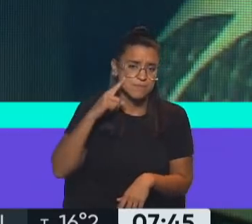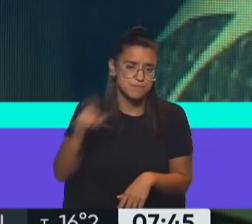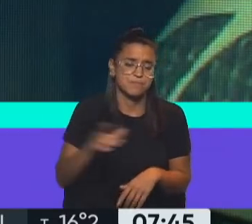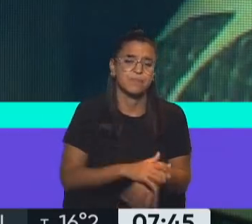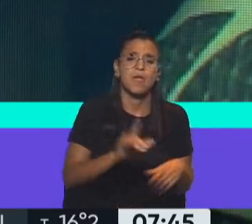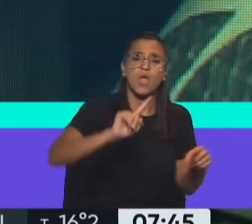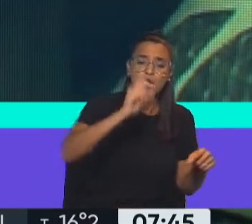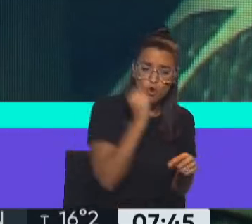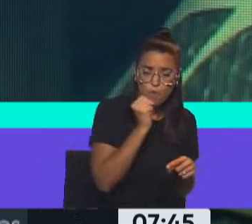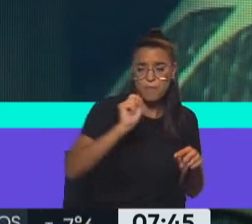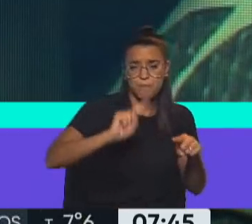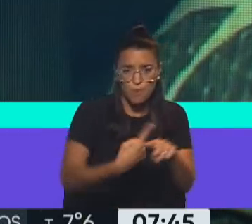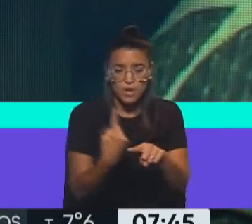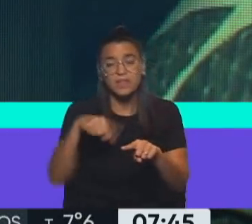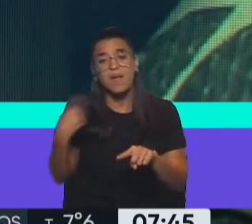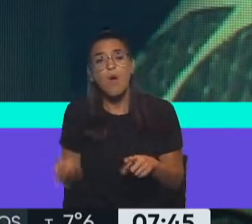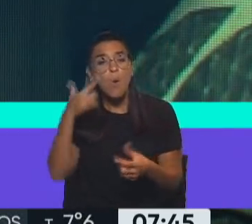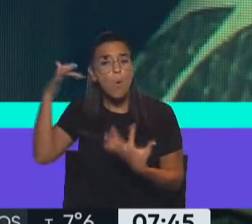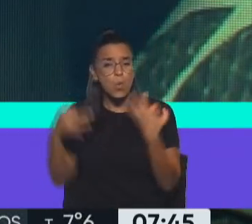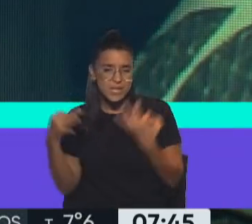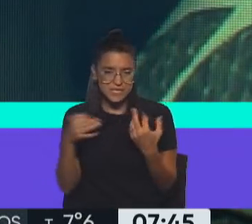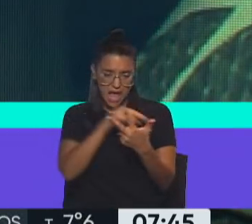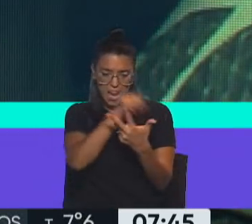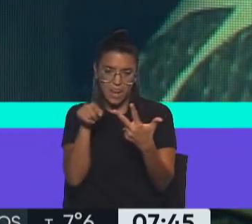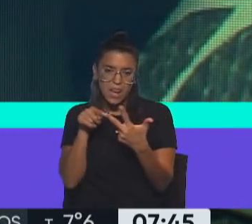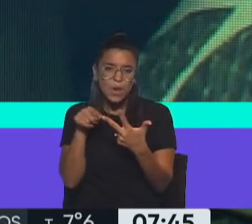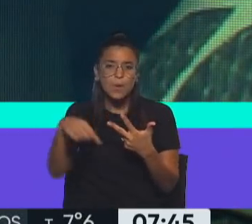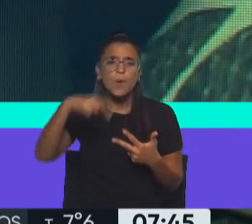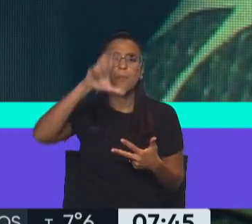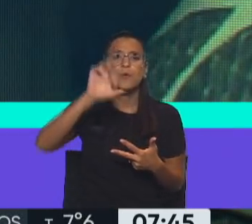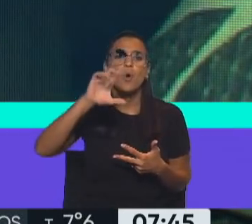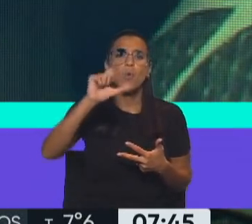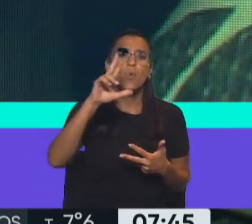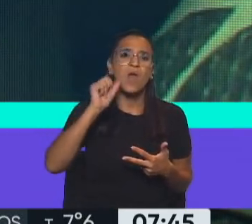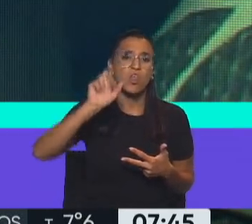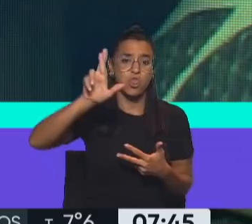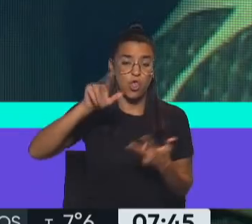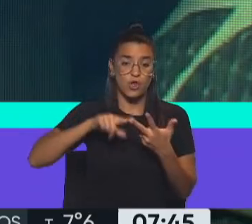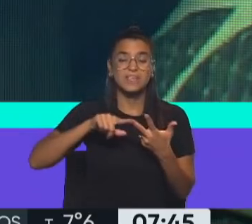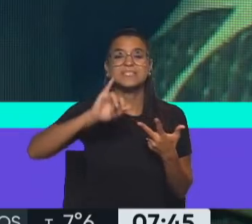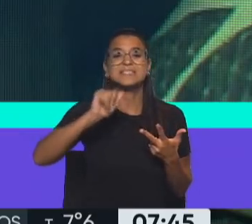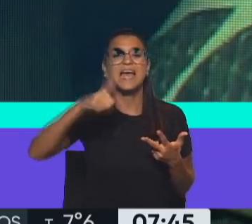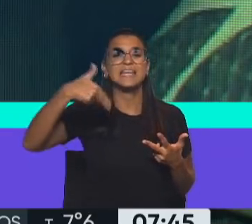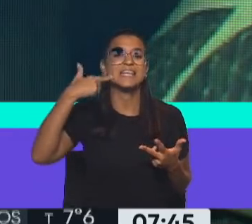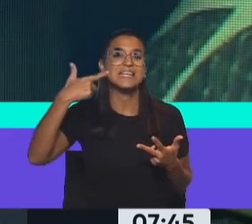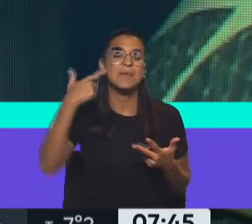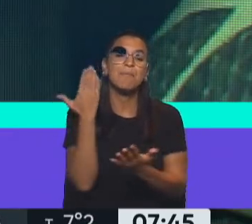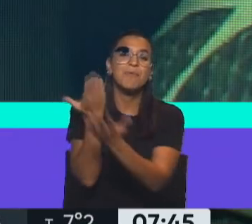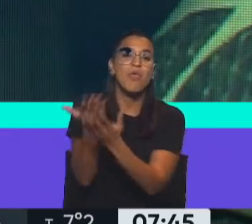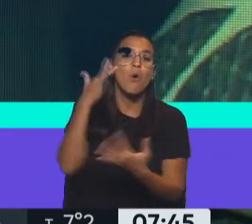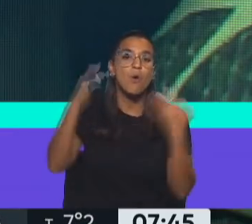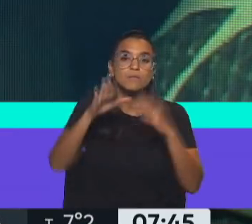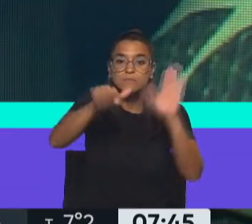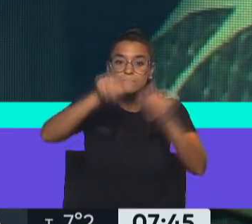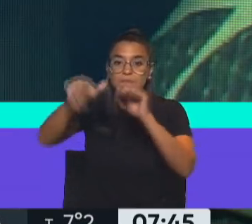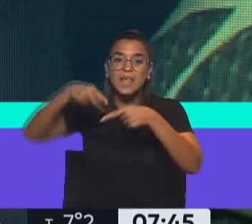pata política y también, si se quiere, de la pata judicial, porque trascendió que el procurador del Tesoro, Carlos Zanini, pidió a la justicia que se cita declarar a